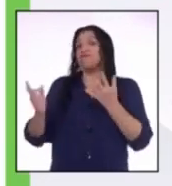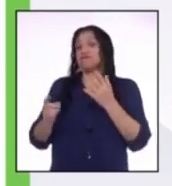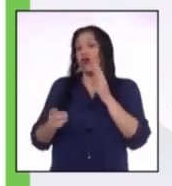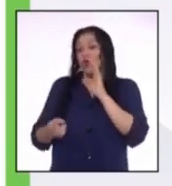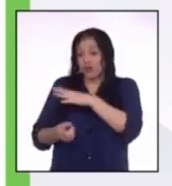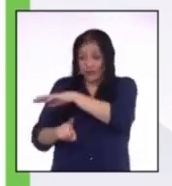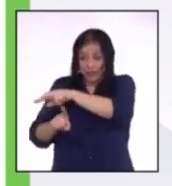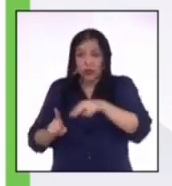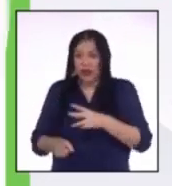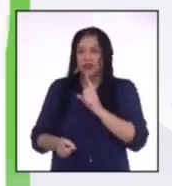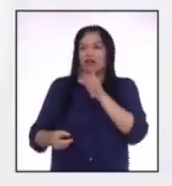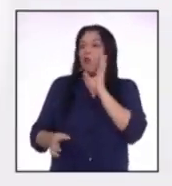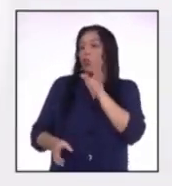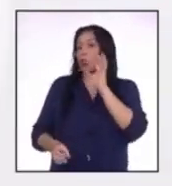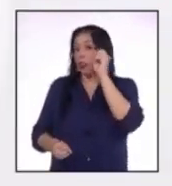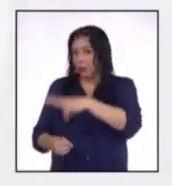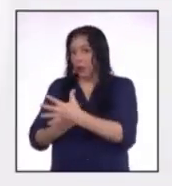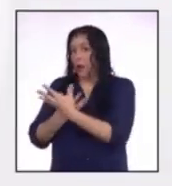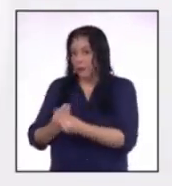desperdicios